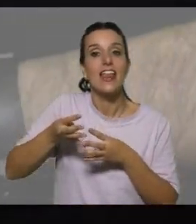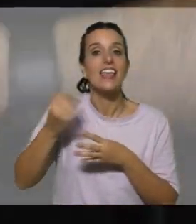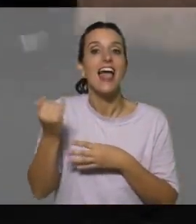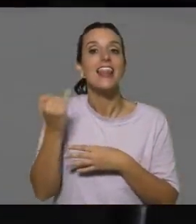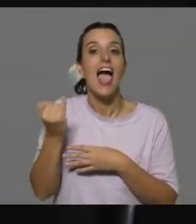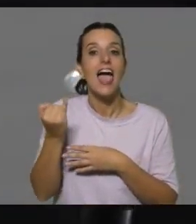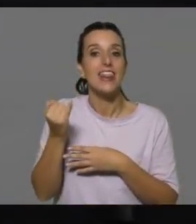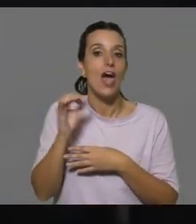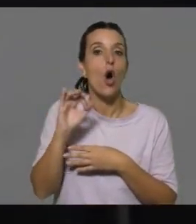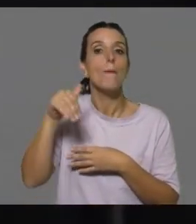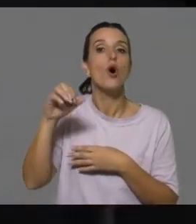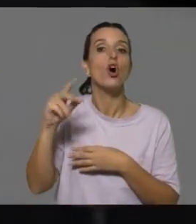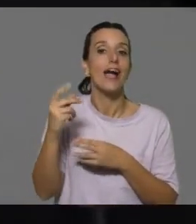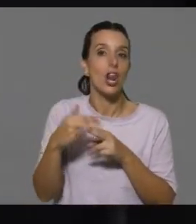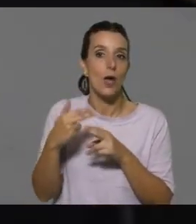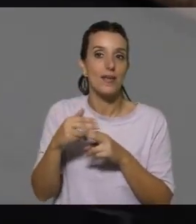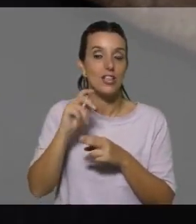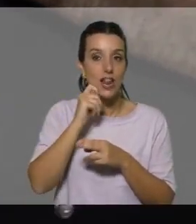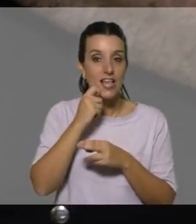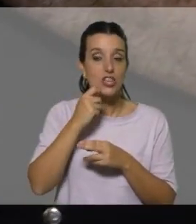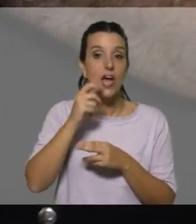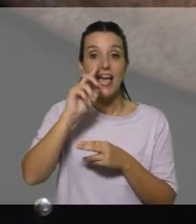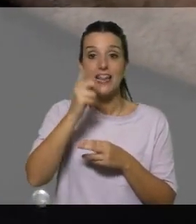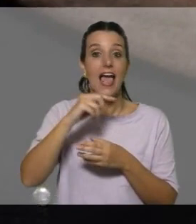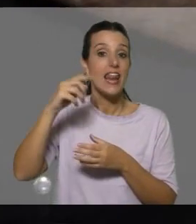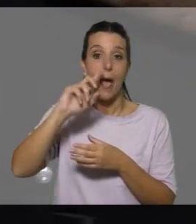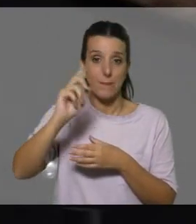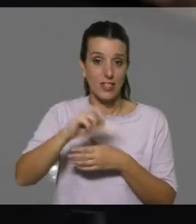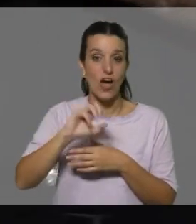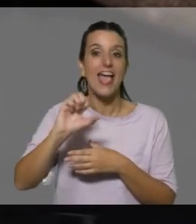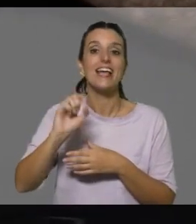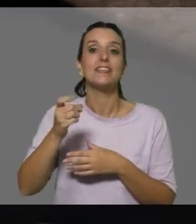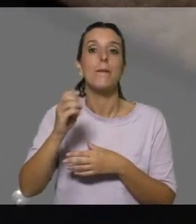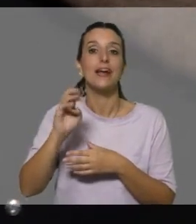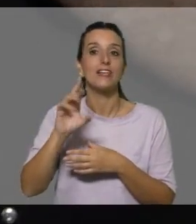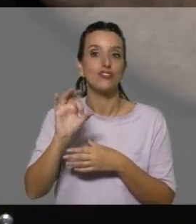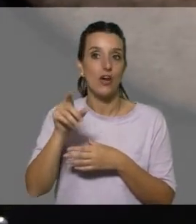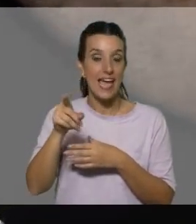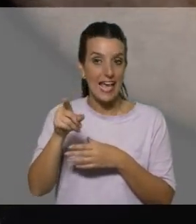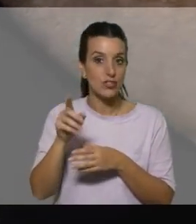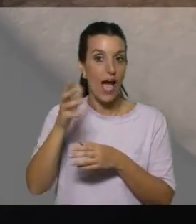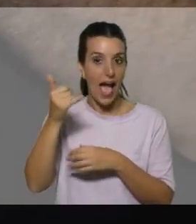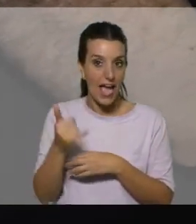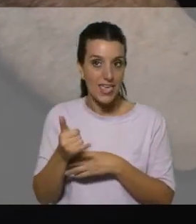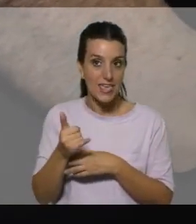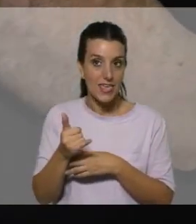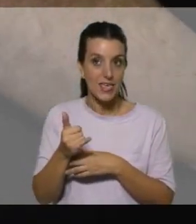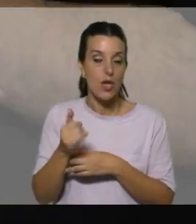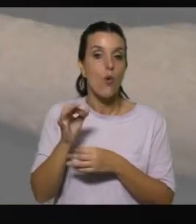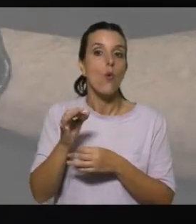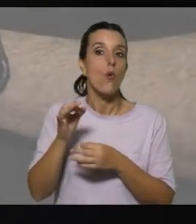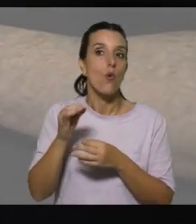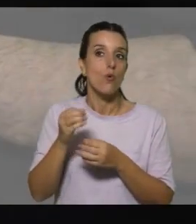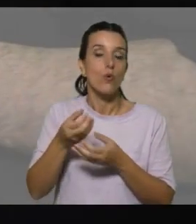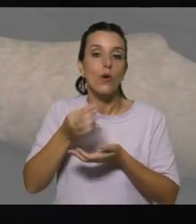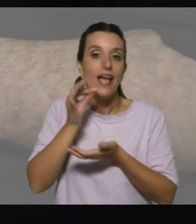greca, le dicen. Y lo bueno de esto es que esto es un espresso, no sé si sabías. Sí. Las máquinas de espresso tienen 9 bares de presión. Esto tiene 1 bar de presión y